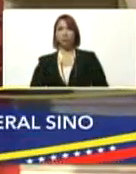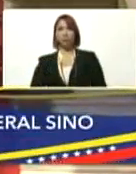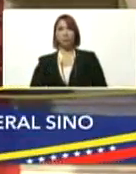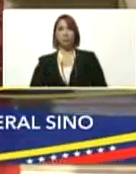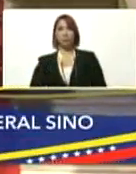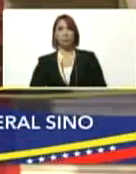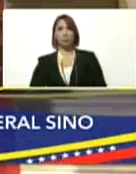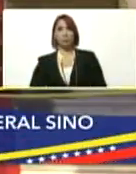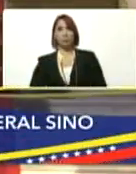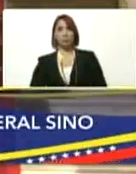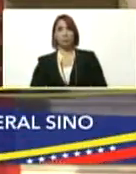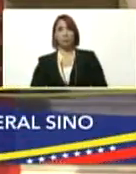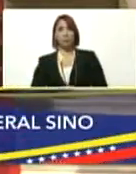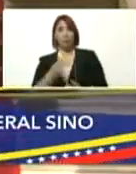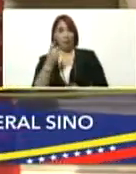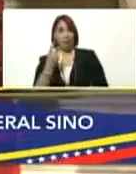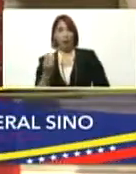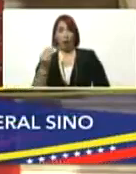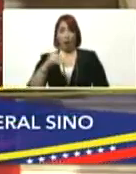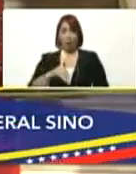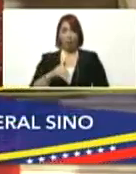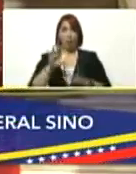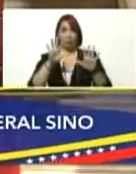de esta década,